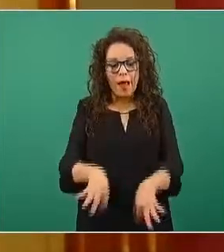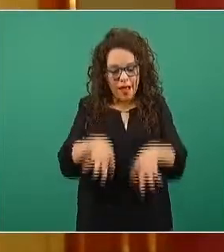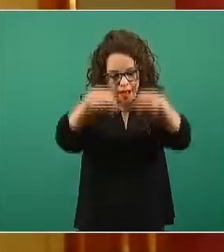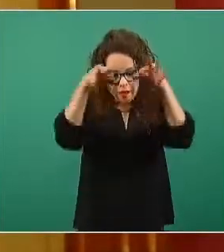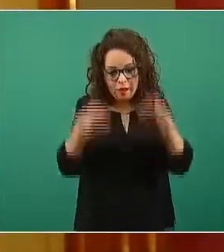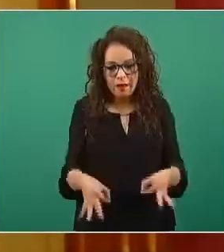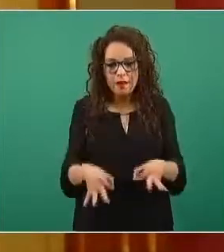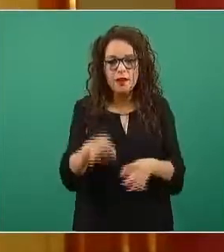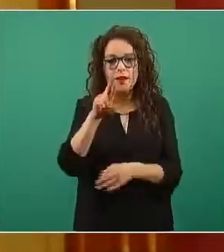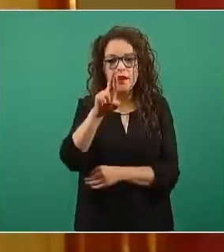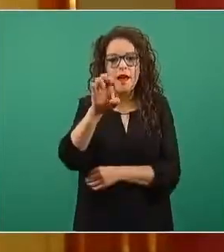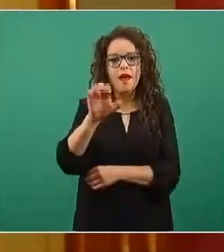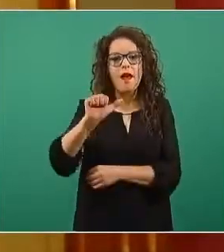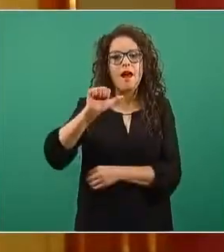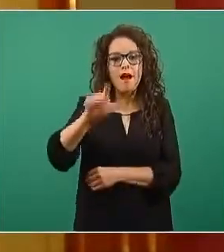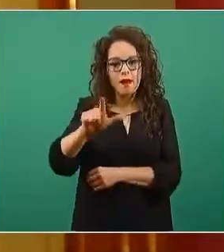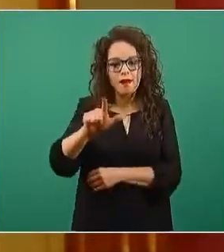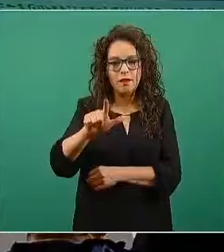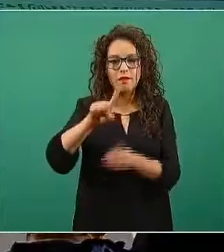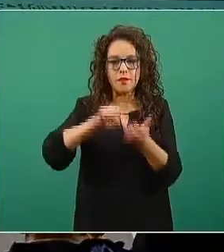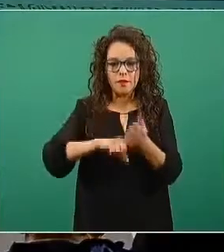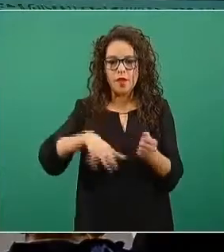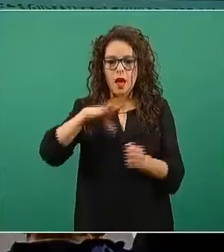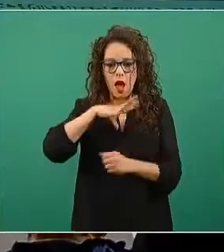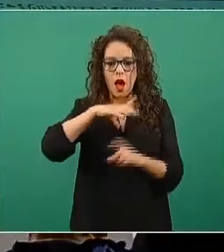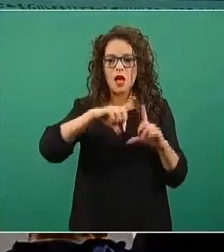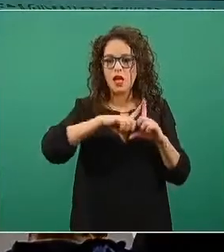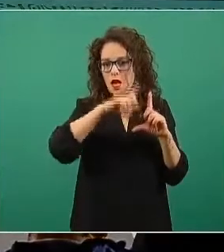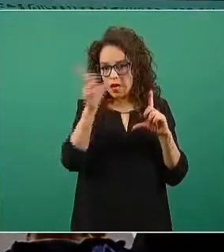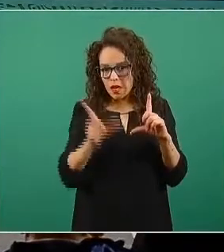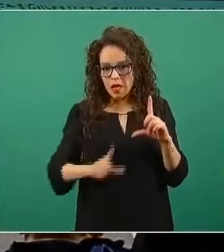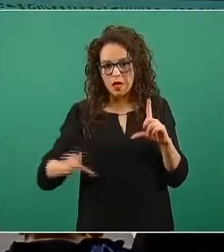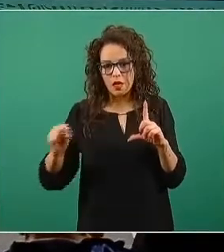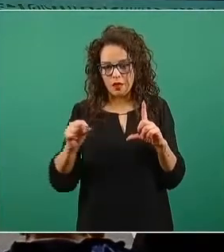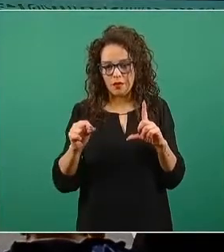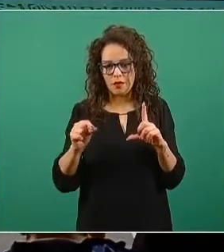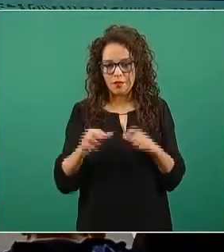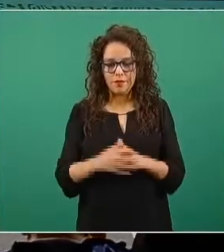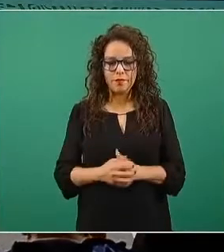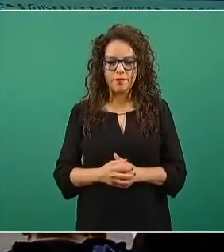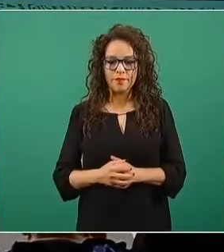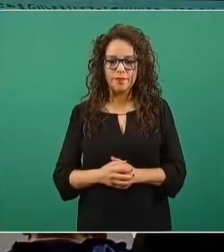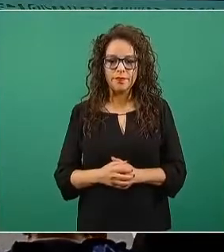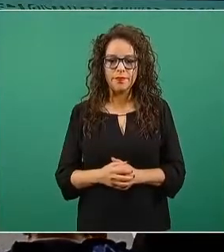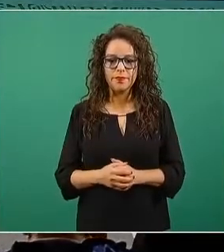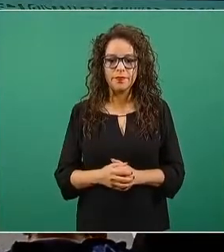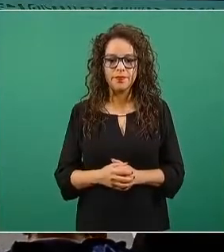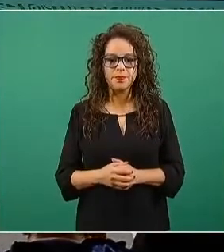reales que se tienen a nivel nacional.